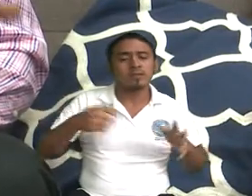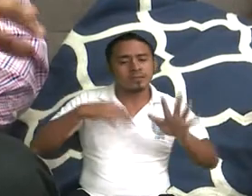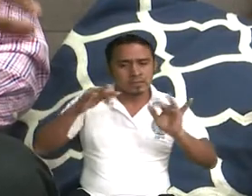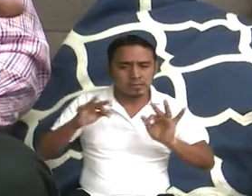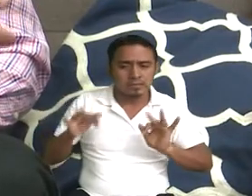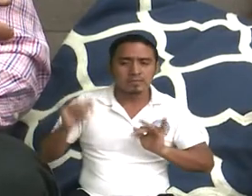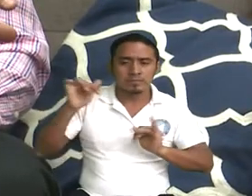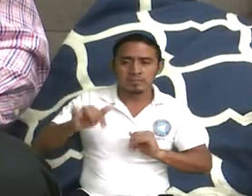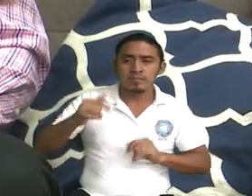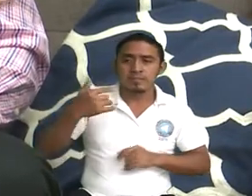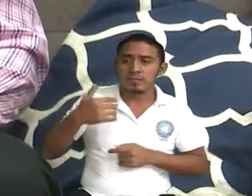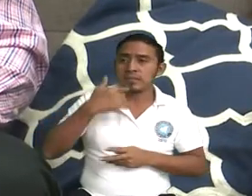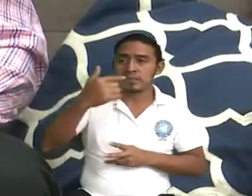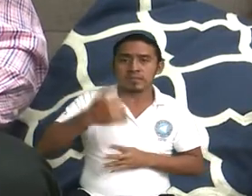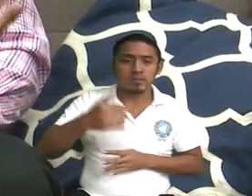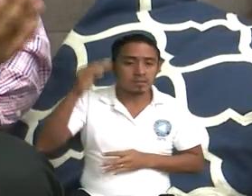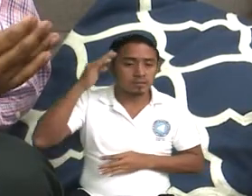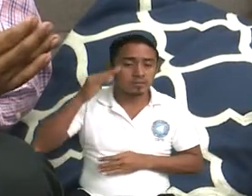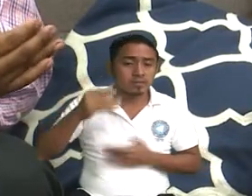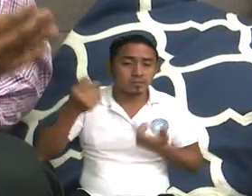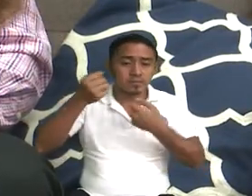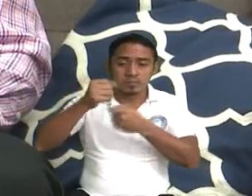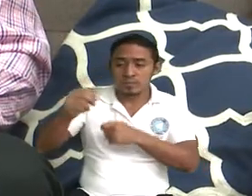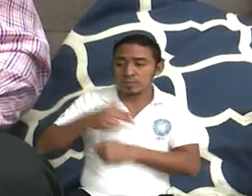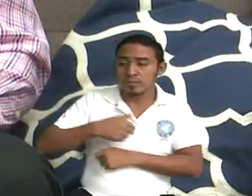van a liderar este proceso serán en este caso